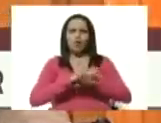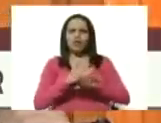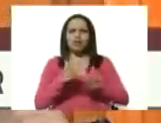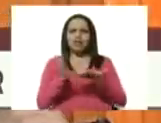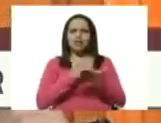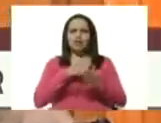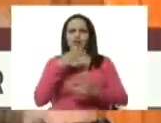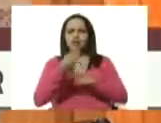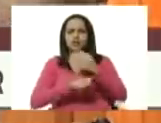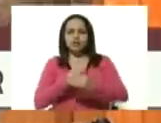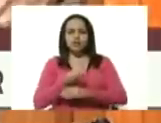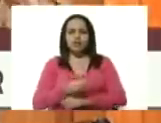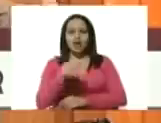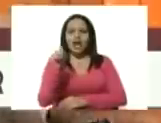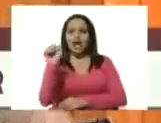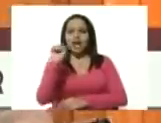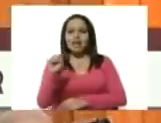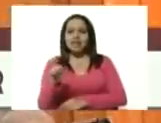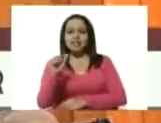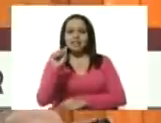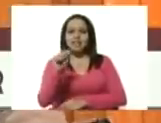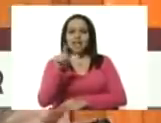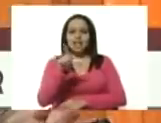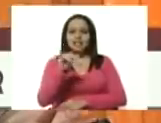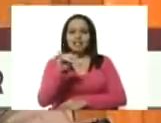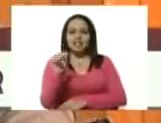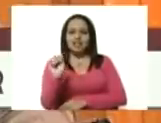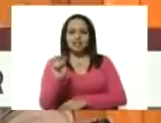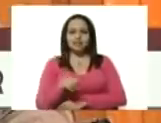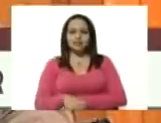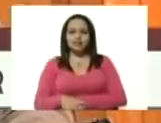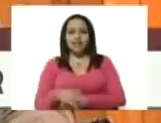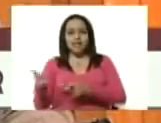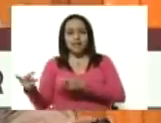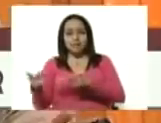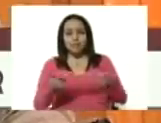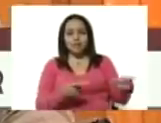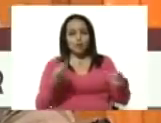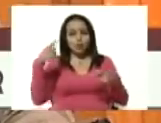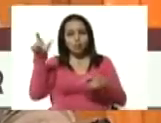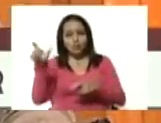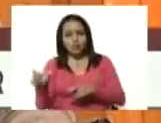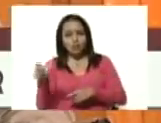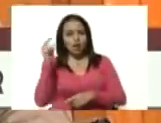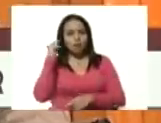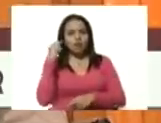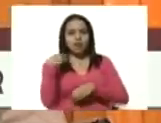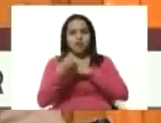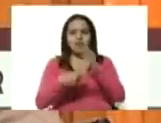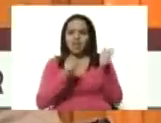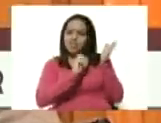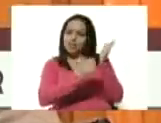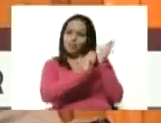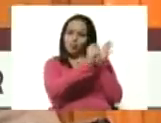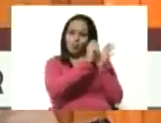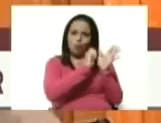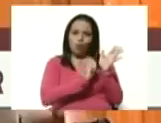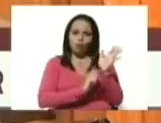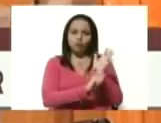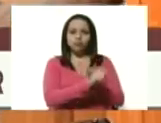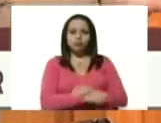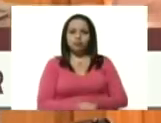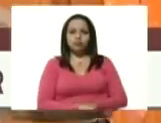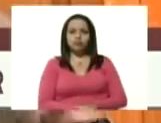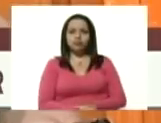Azalia. Convocó a María Centeno para que hiciera los dibujos y las caricaturas. Y